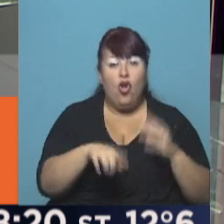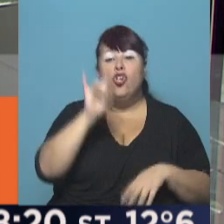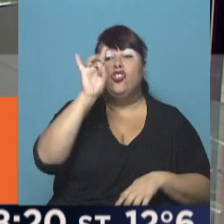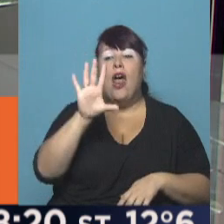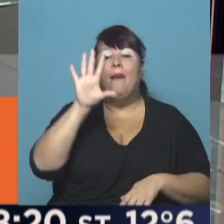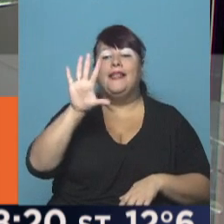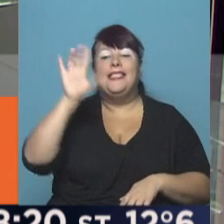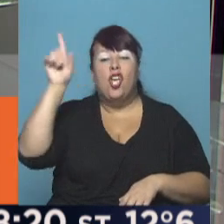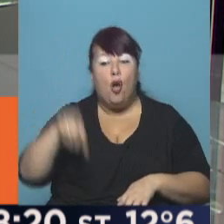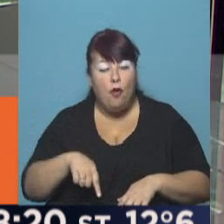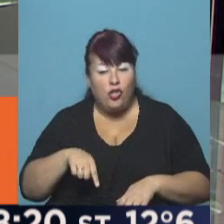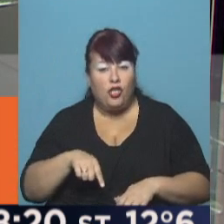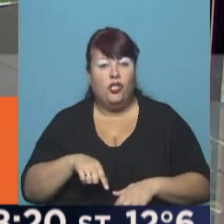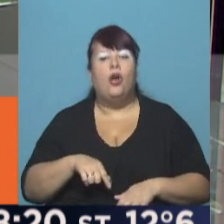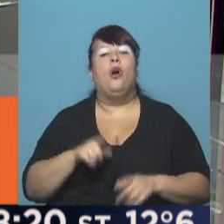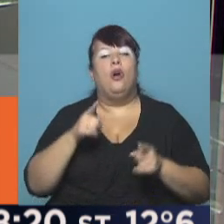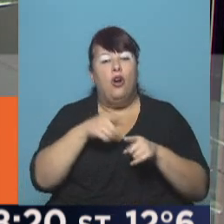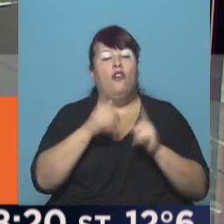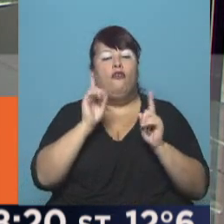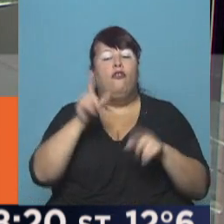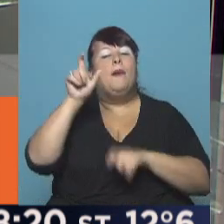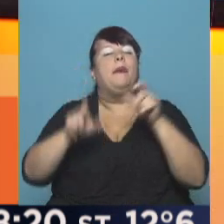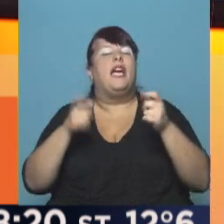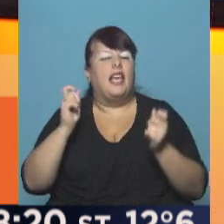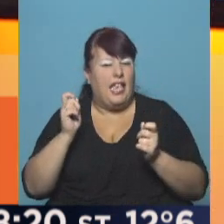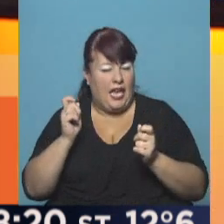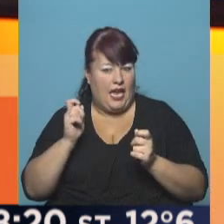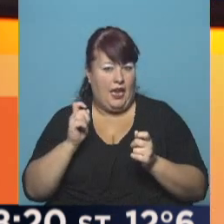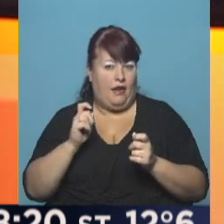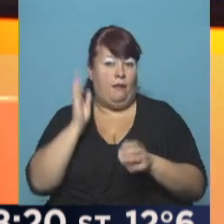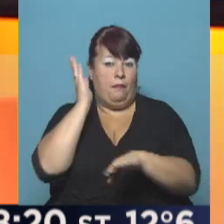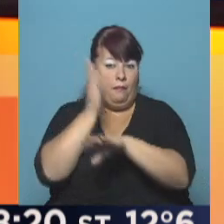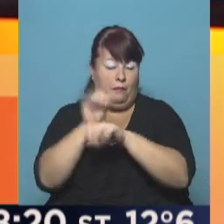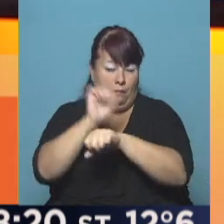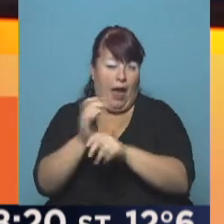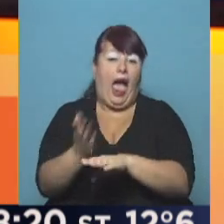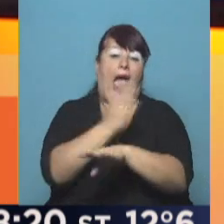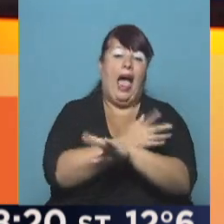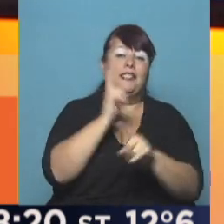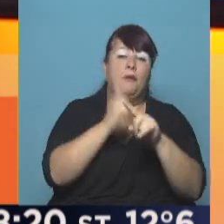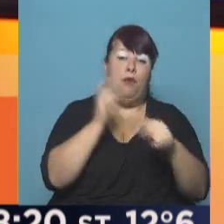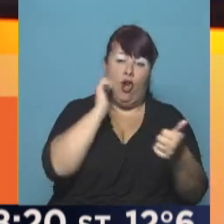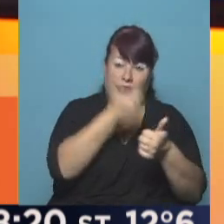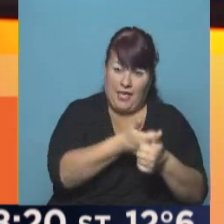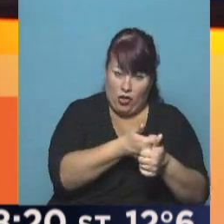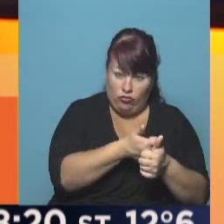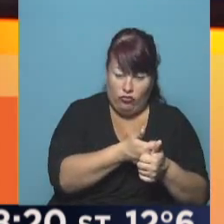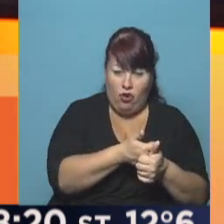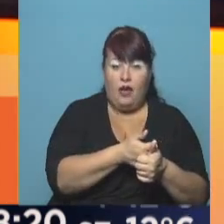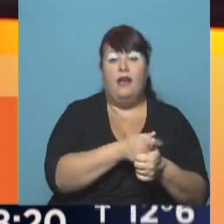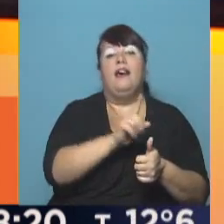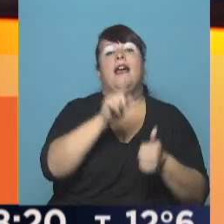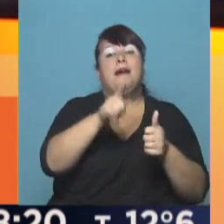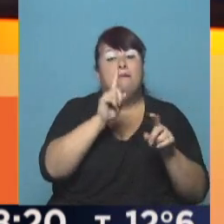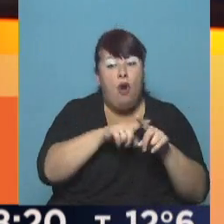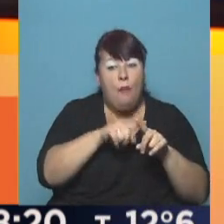el 5% habían sido personas con una condena previa por delitos contra la integridad sexual y que en